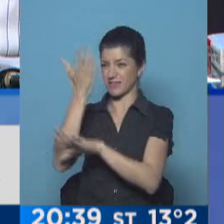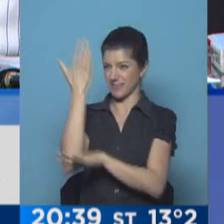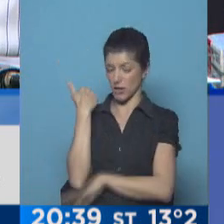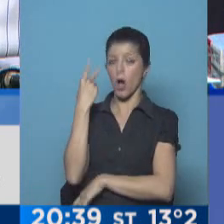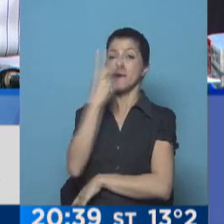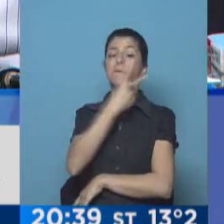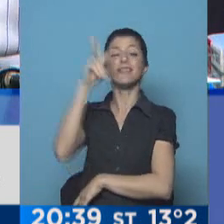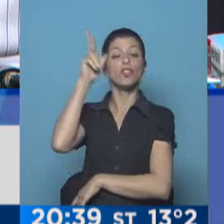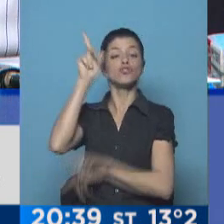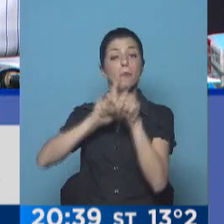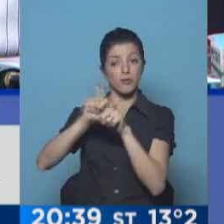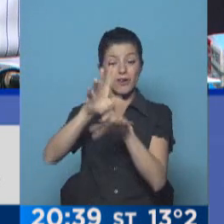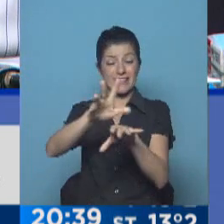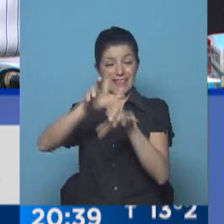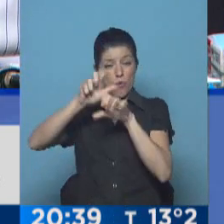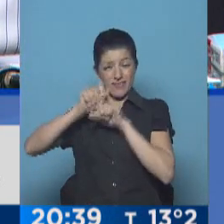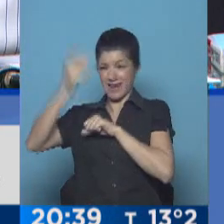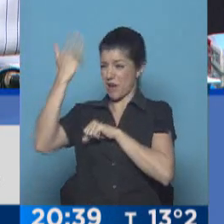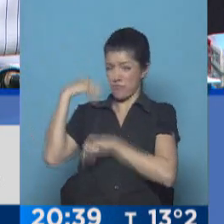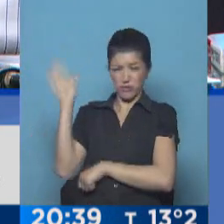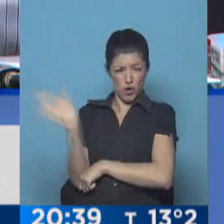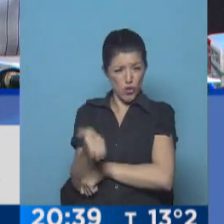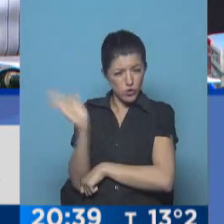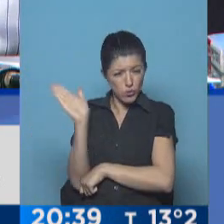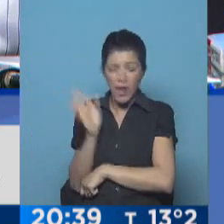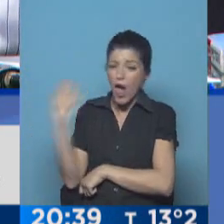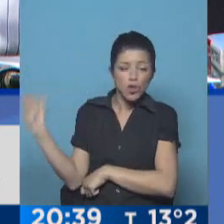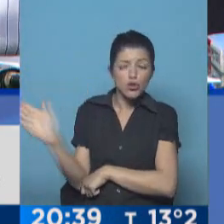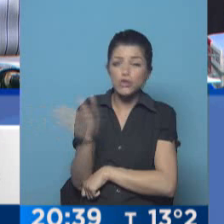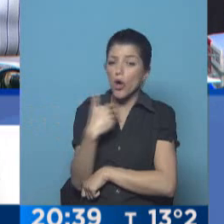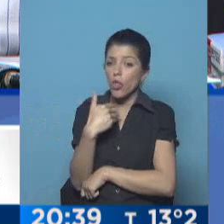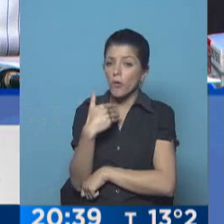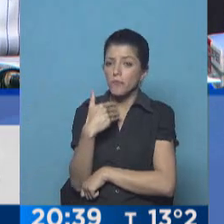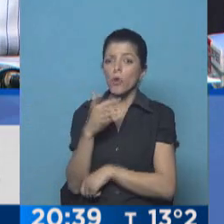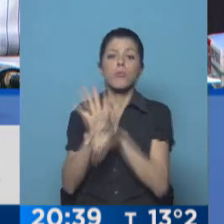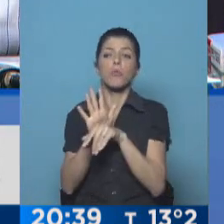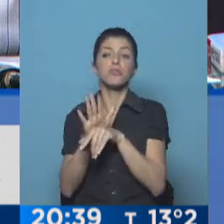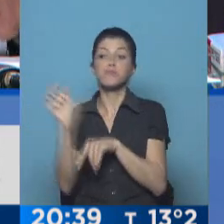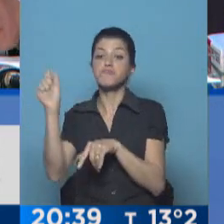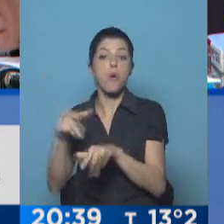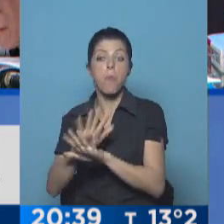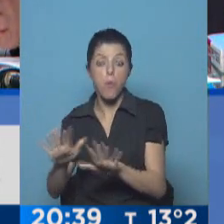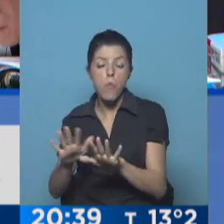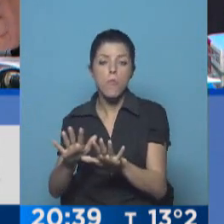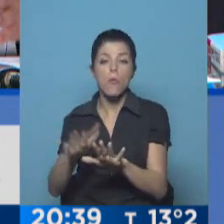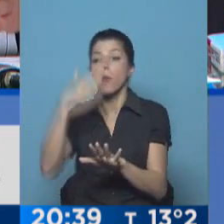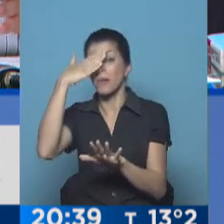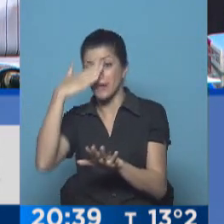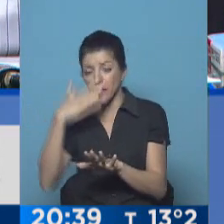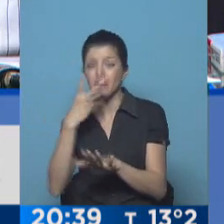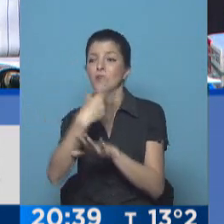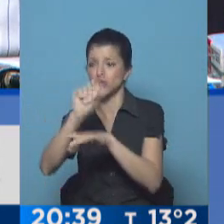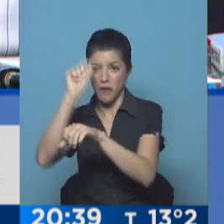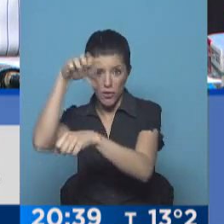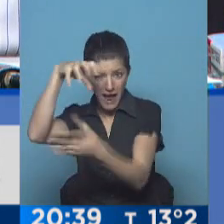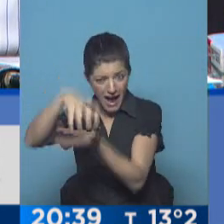28 personas que fueron secuestradas torturadas Todo bajo un un Alo de normalidad Porque después estuvieron presas en una cárcel en